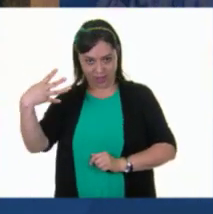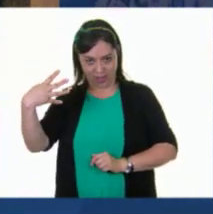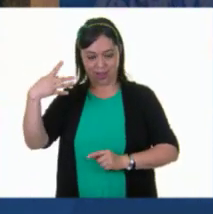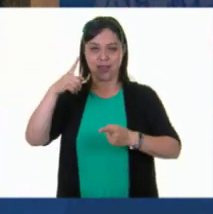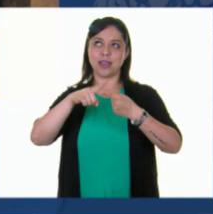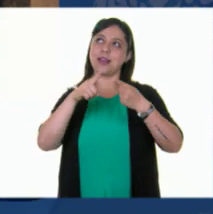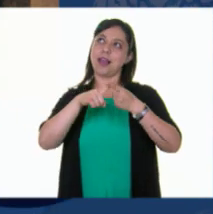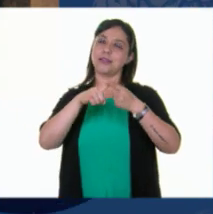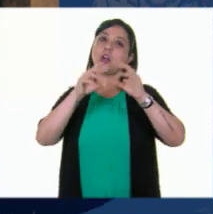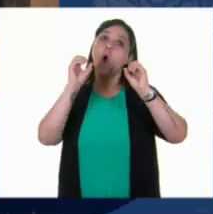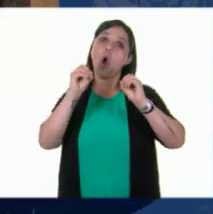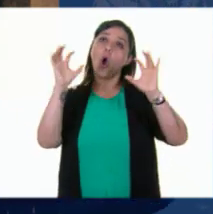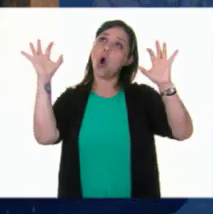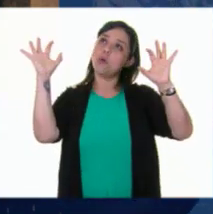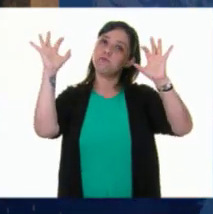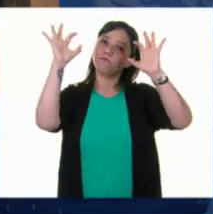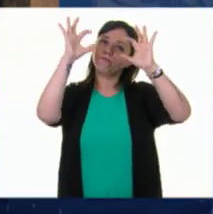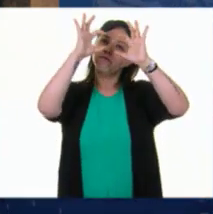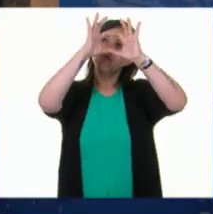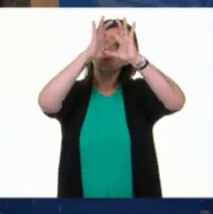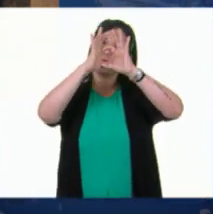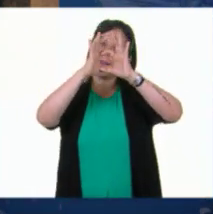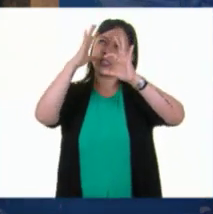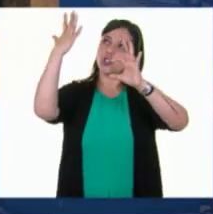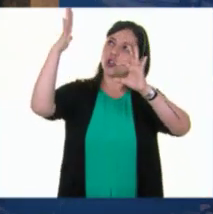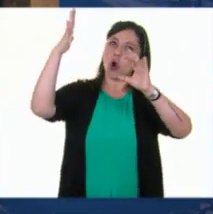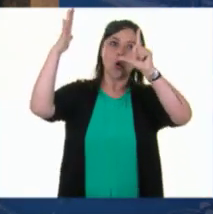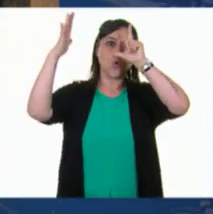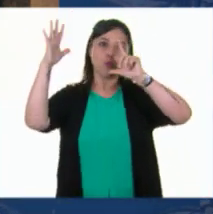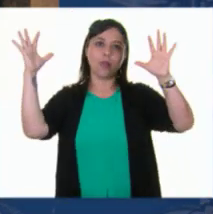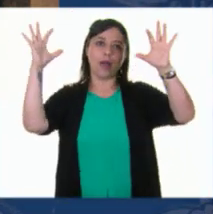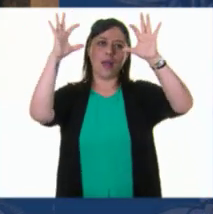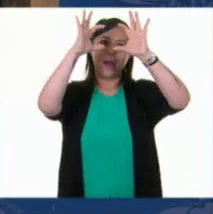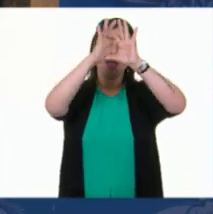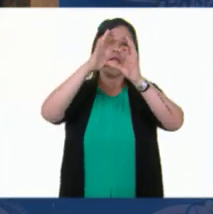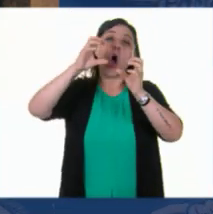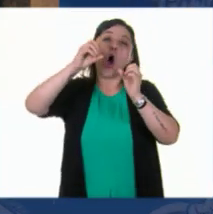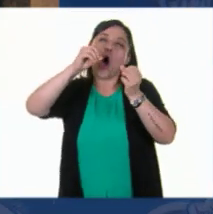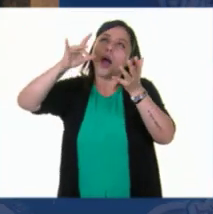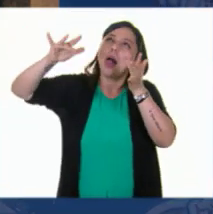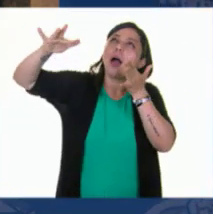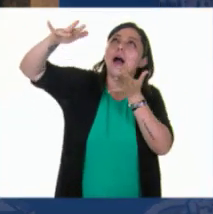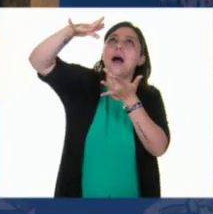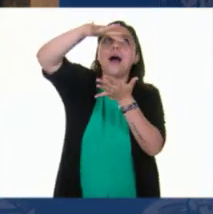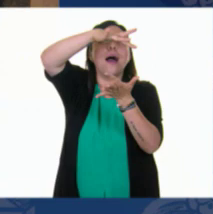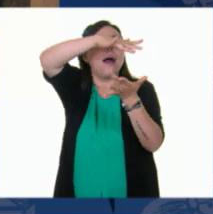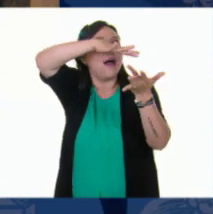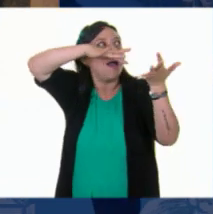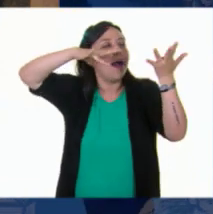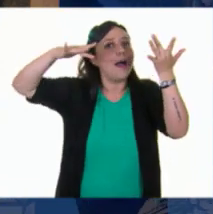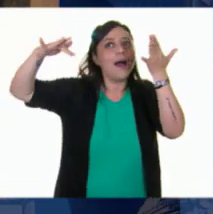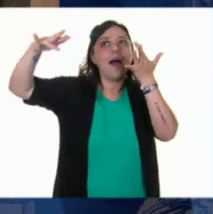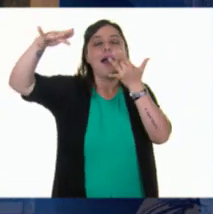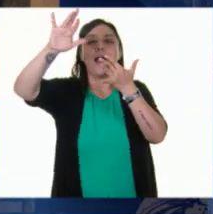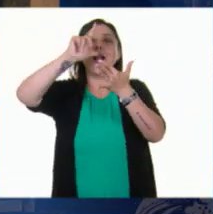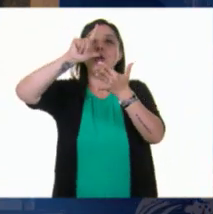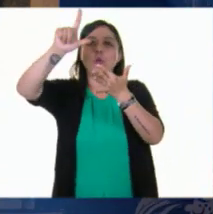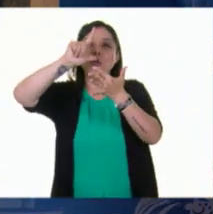los eclipses. Así es. O las auroras boreales. Y los tornados